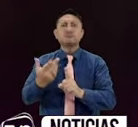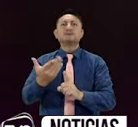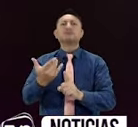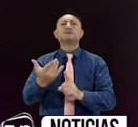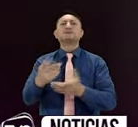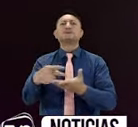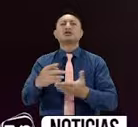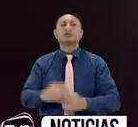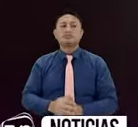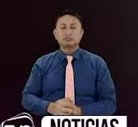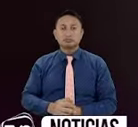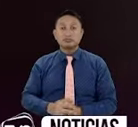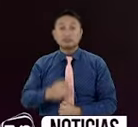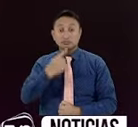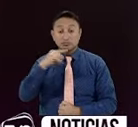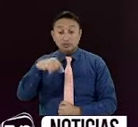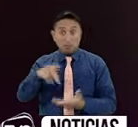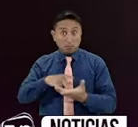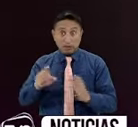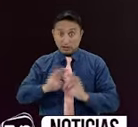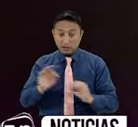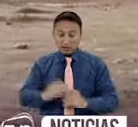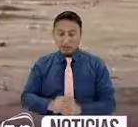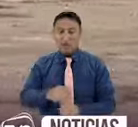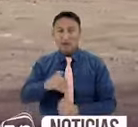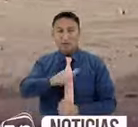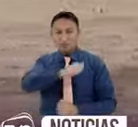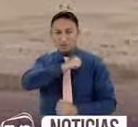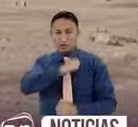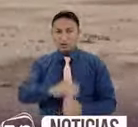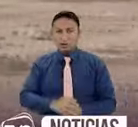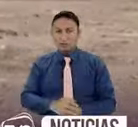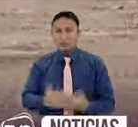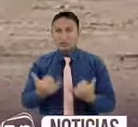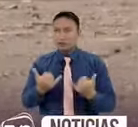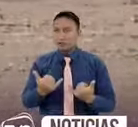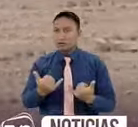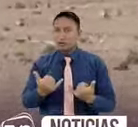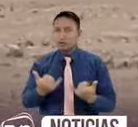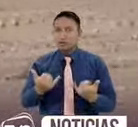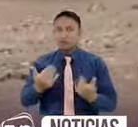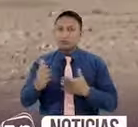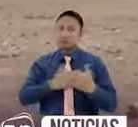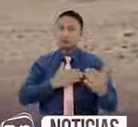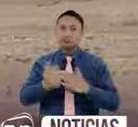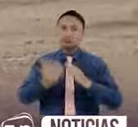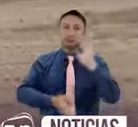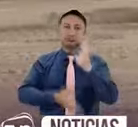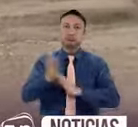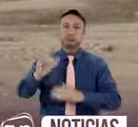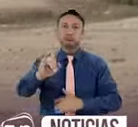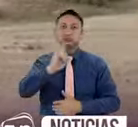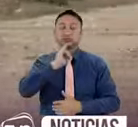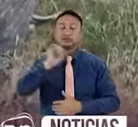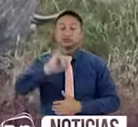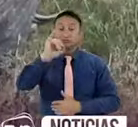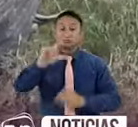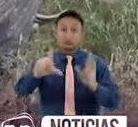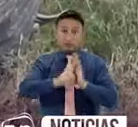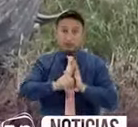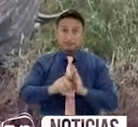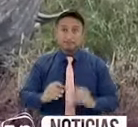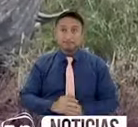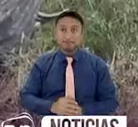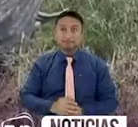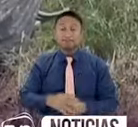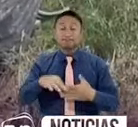habían dicho que si no cumples vamos a secuestrar con su vida en unas cuantas mochilas emprendieron el viaje a Norteamérica de manera irregular su guía como le